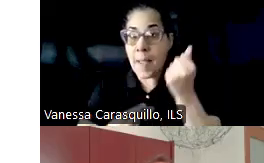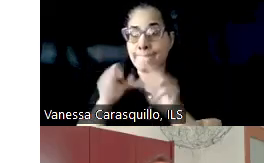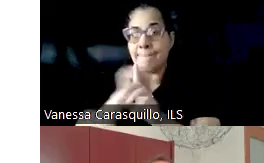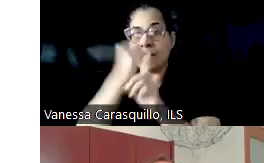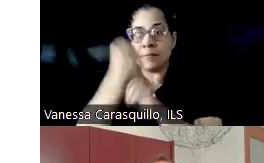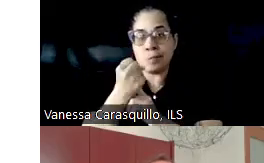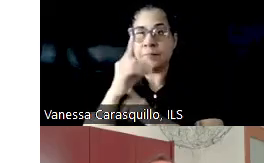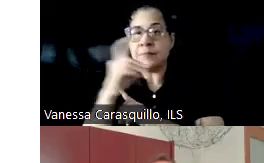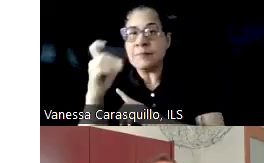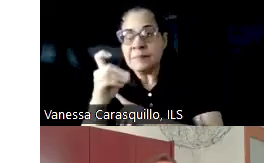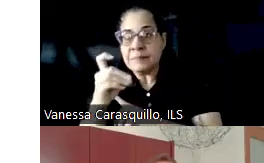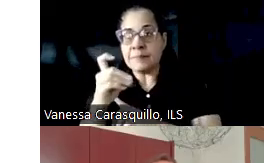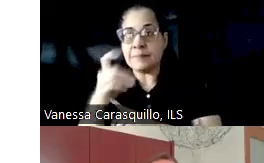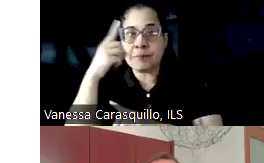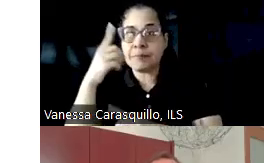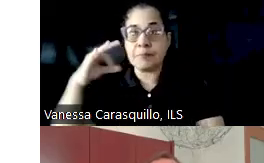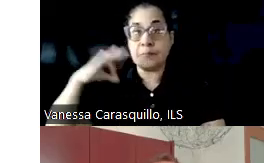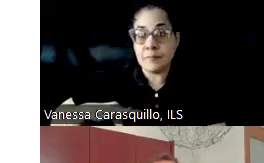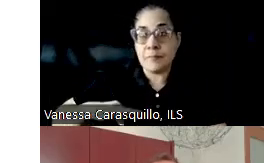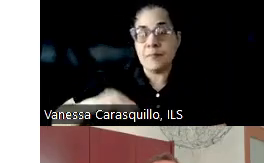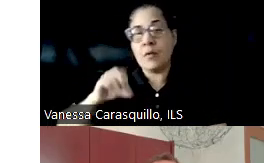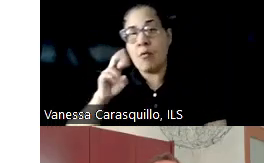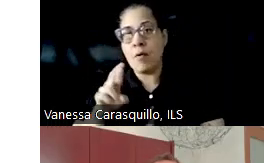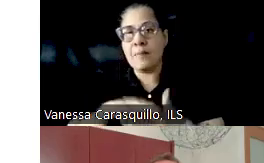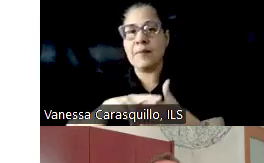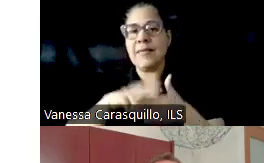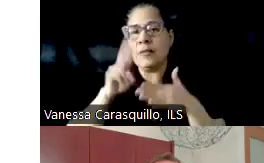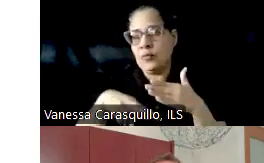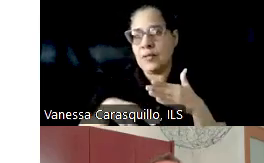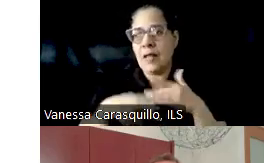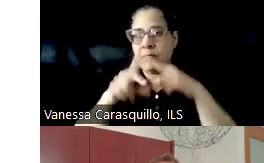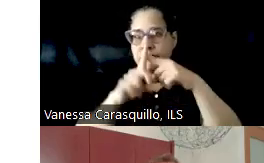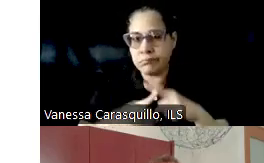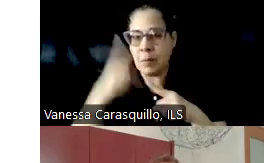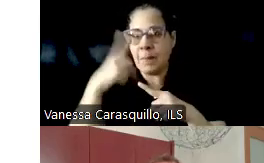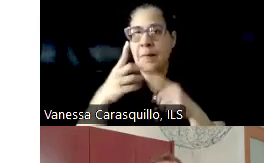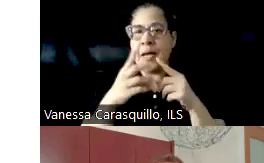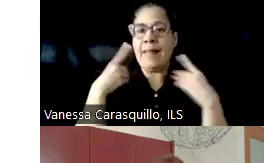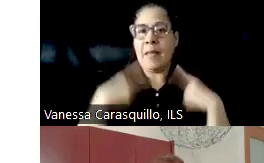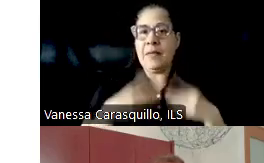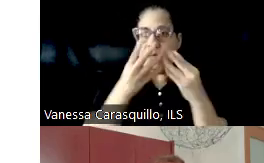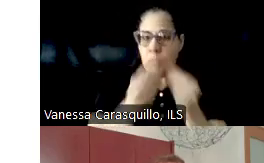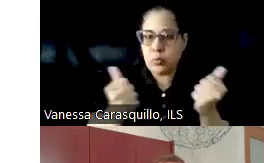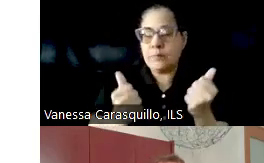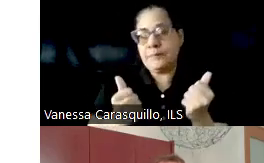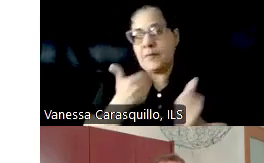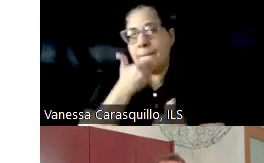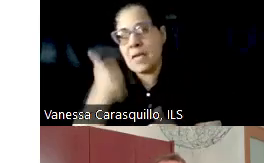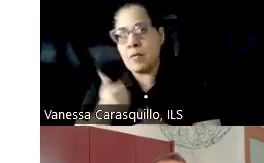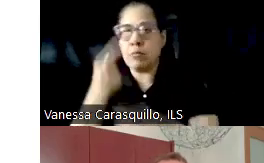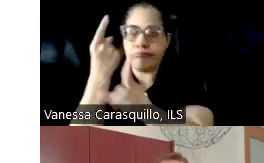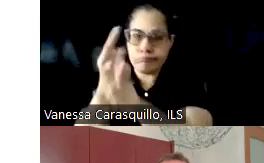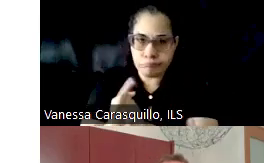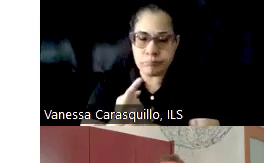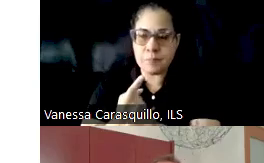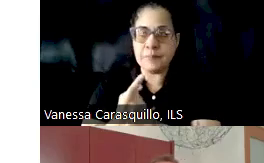que el beneficio o la respuesta farmacológica para salir de la depresión sea más efectiva y en menos tiempo. Así